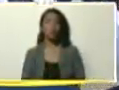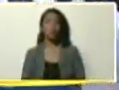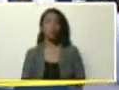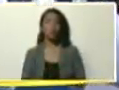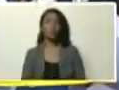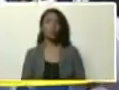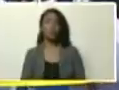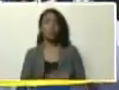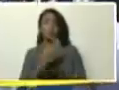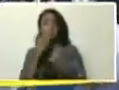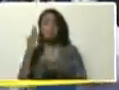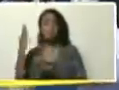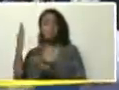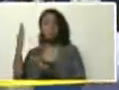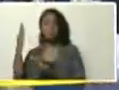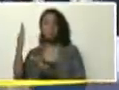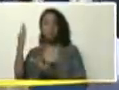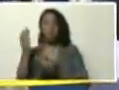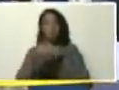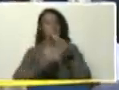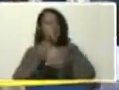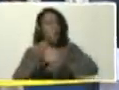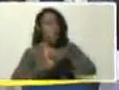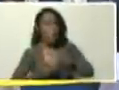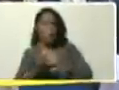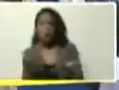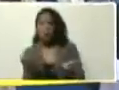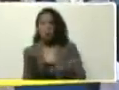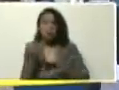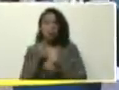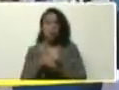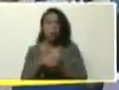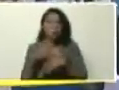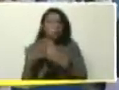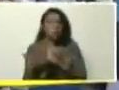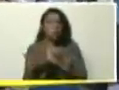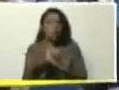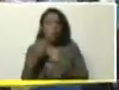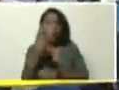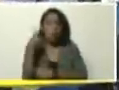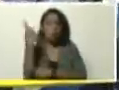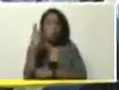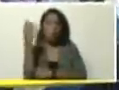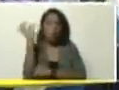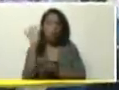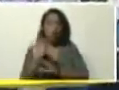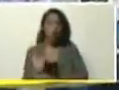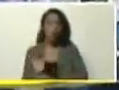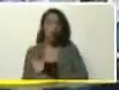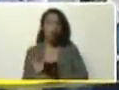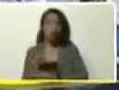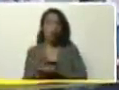Y eso, ¿cómo lo vamos a hacer? De una sola manera, gobernador,